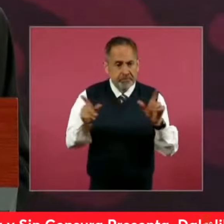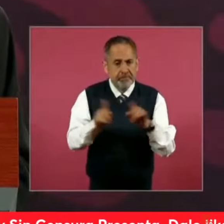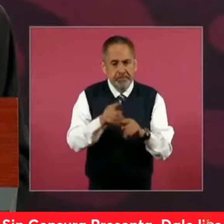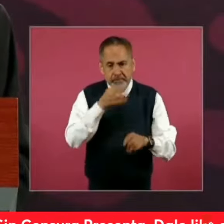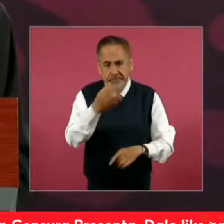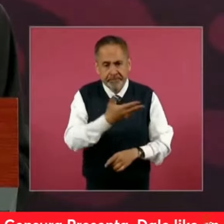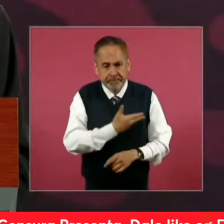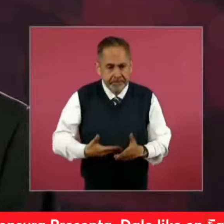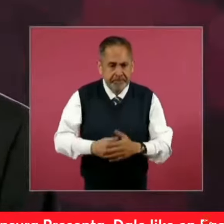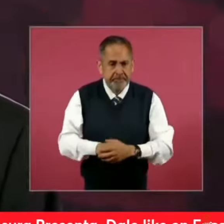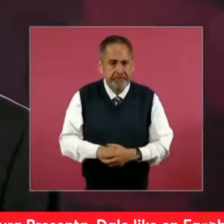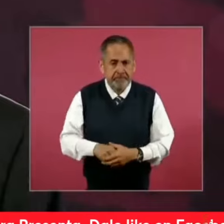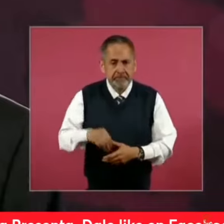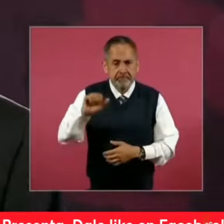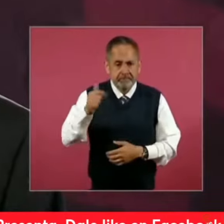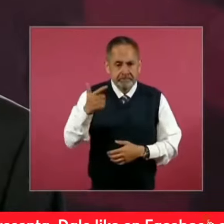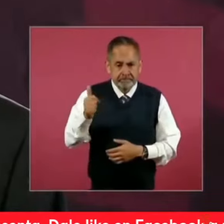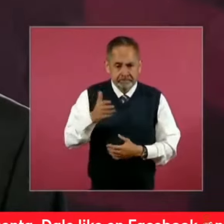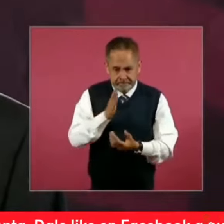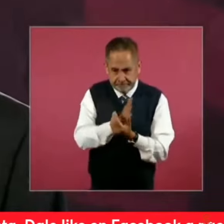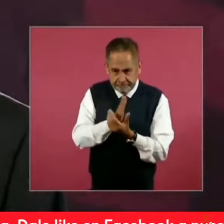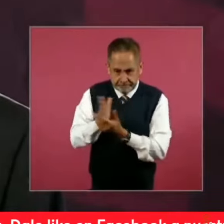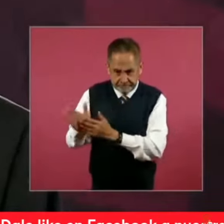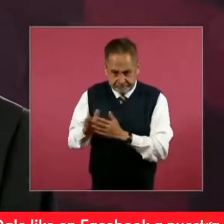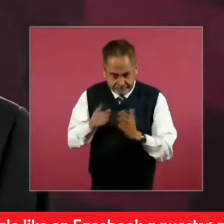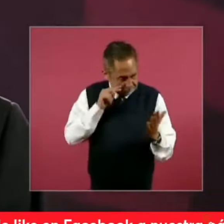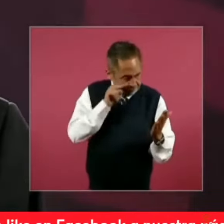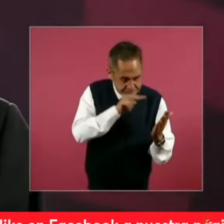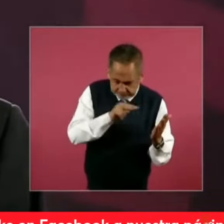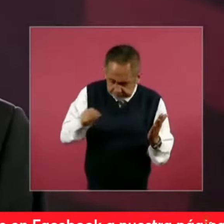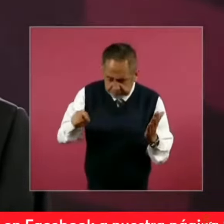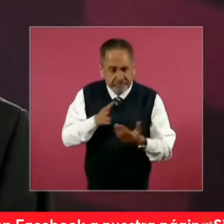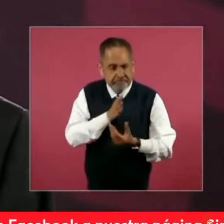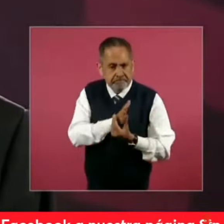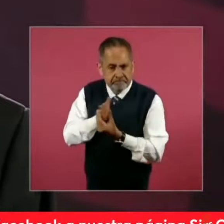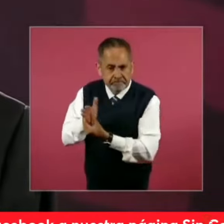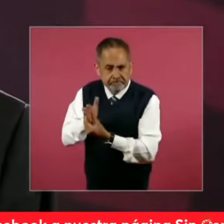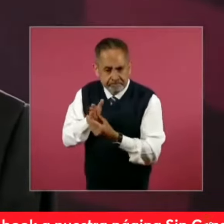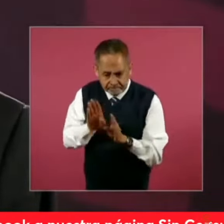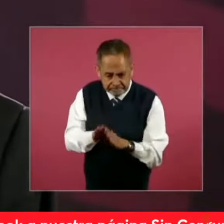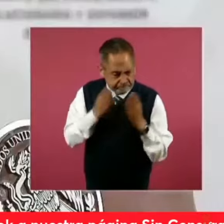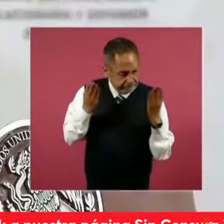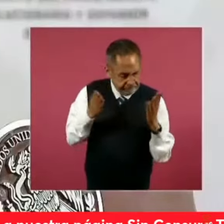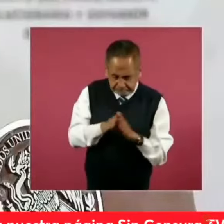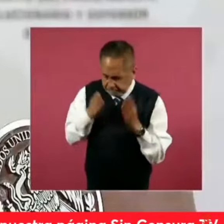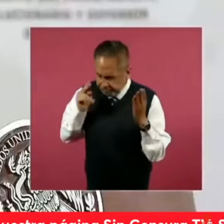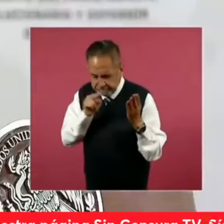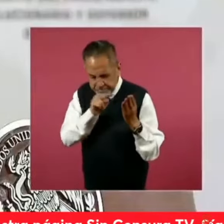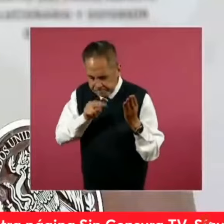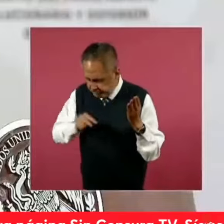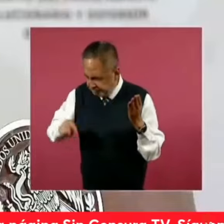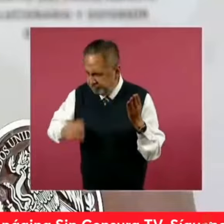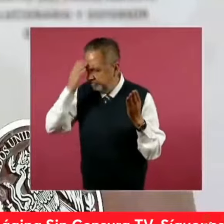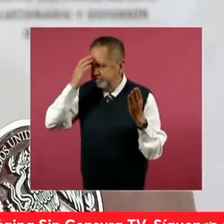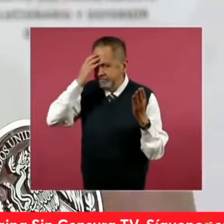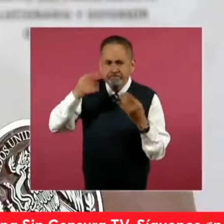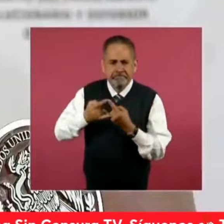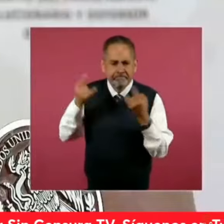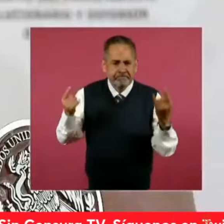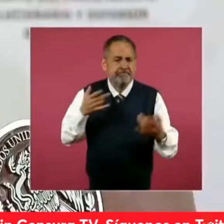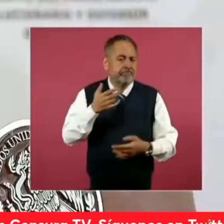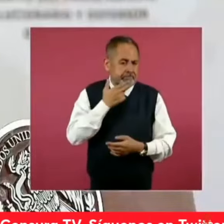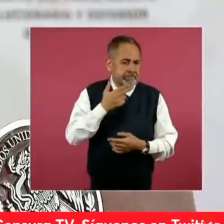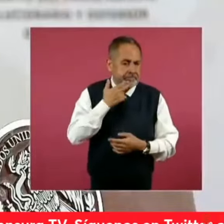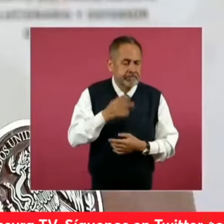presidente. Los archivos son una de las fuentes fundamentales de la historia. ¿Pero para qué queremos la historia?